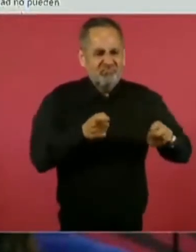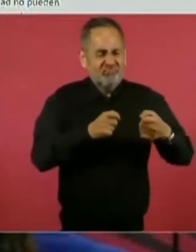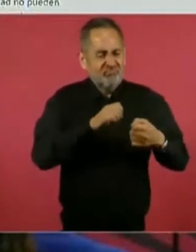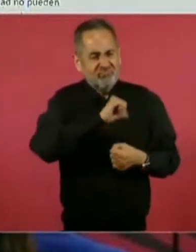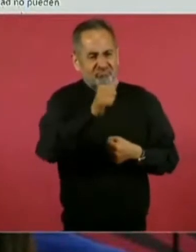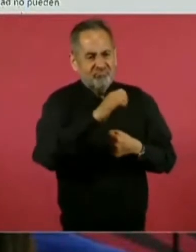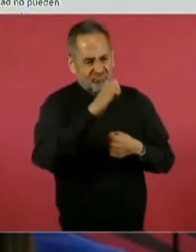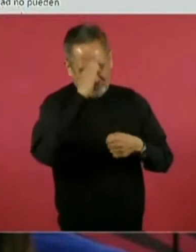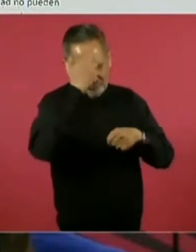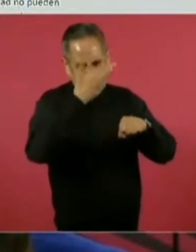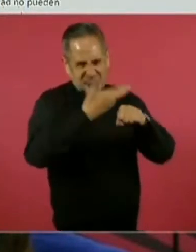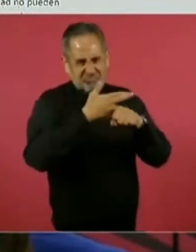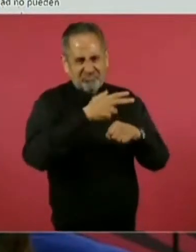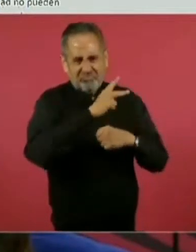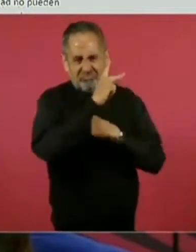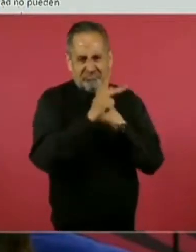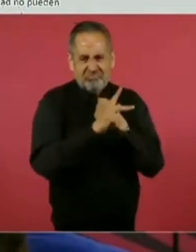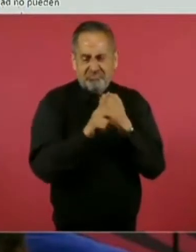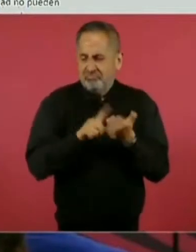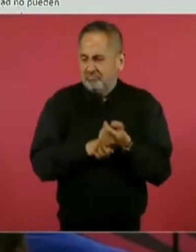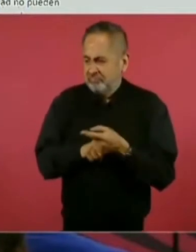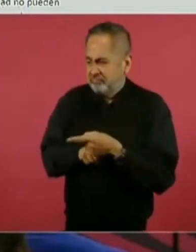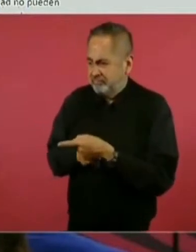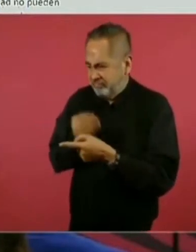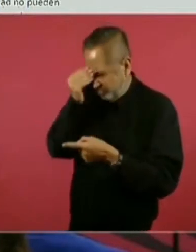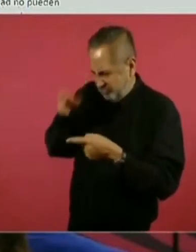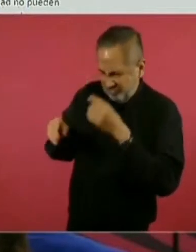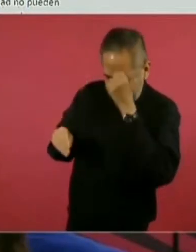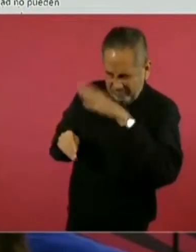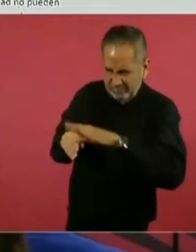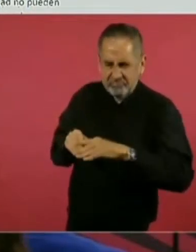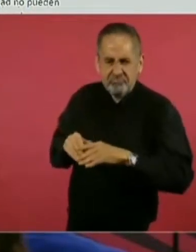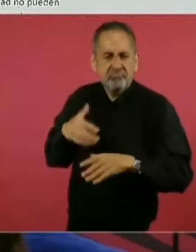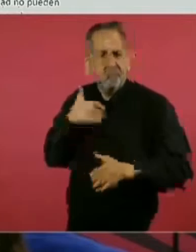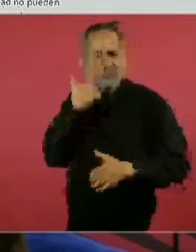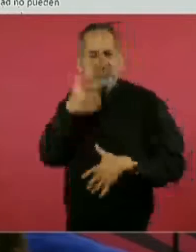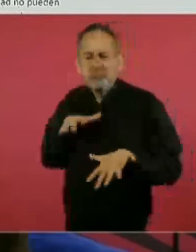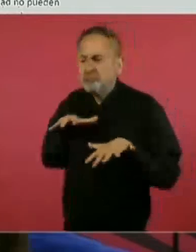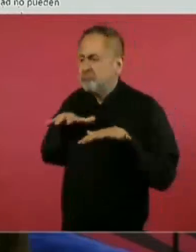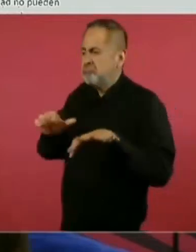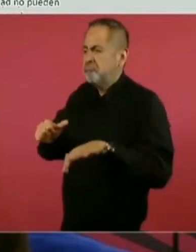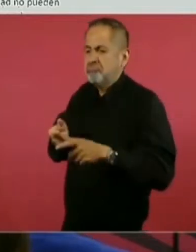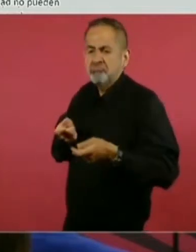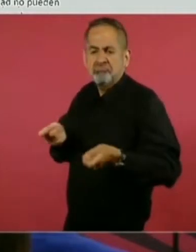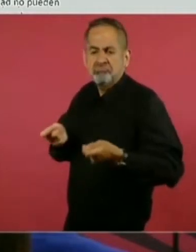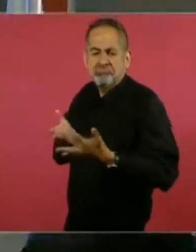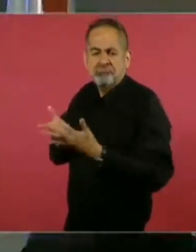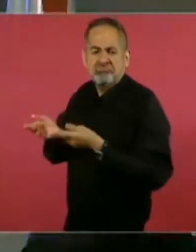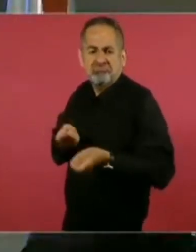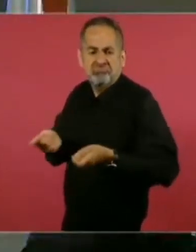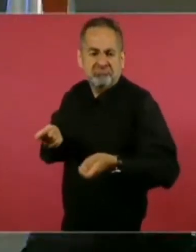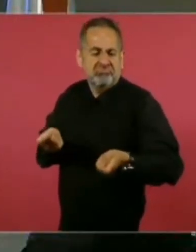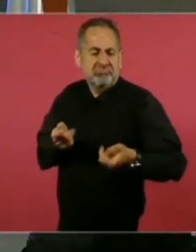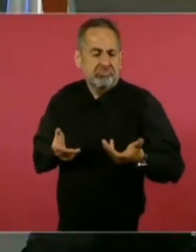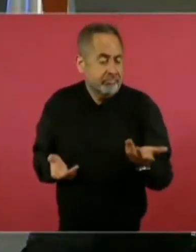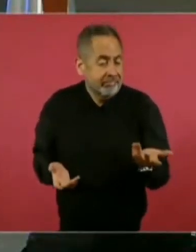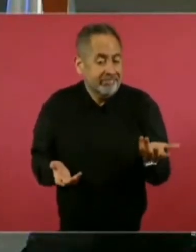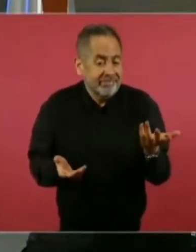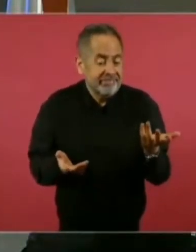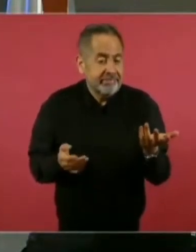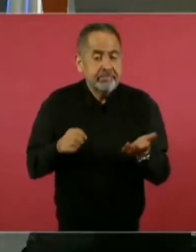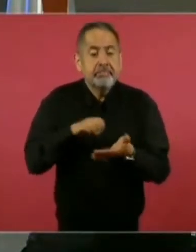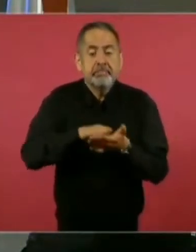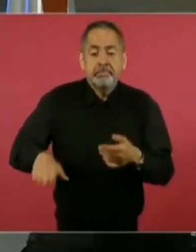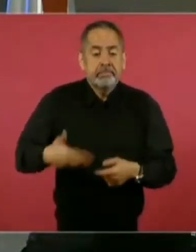extranjeros, a las hegemonías. Porque una autoridad nacional